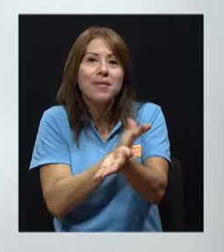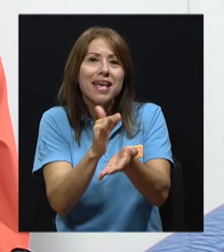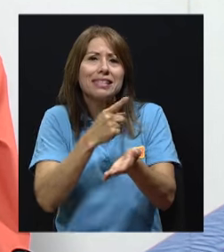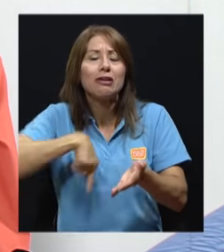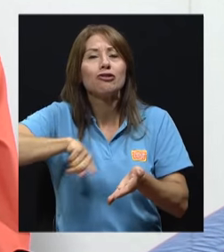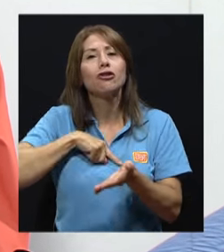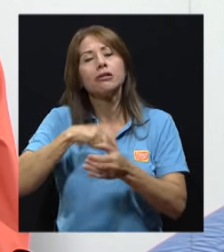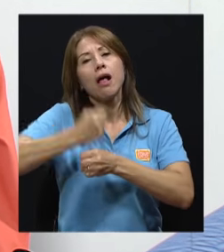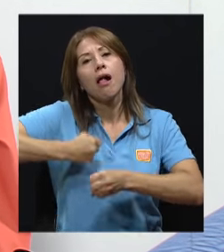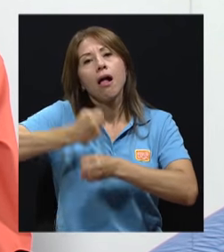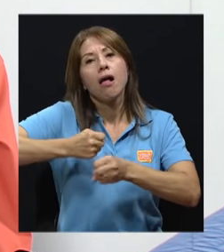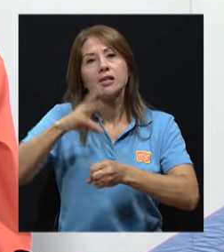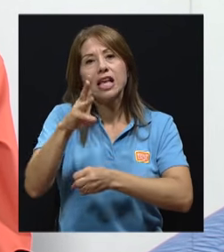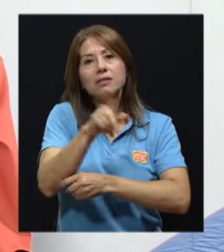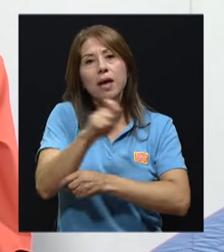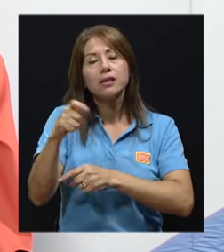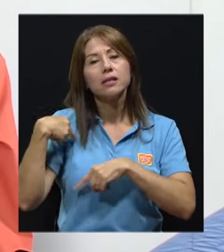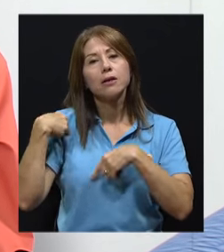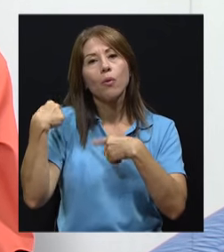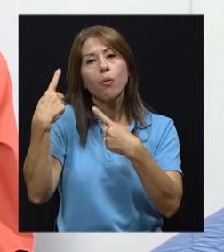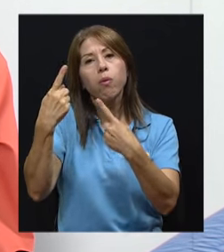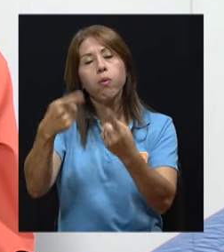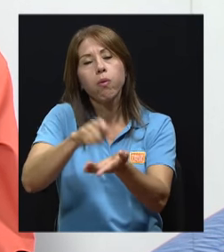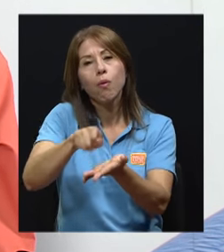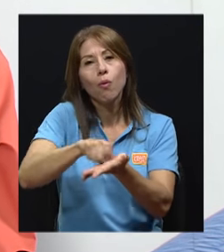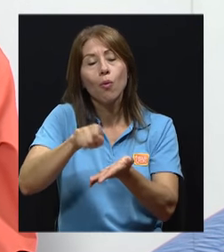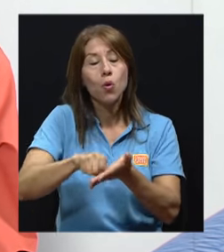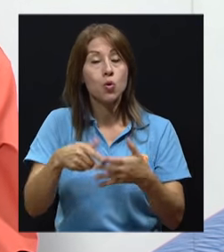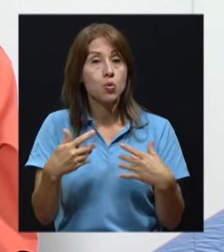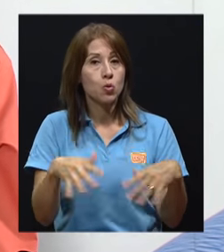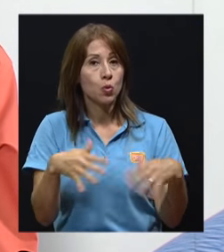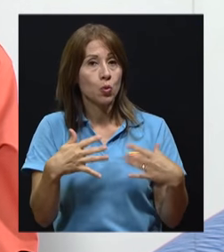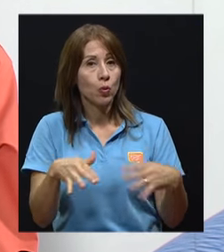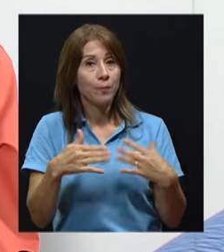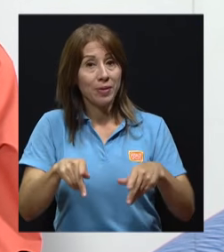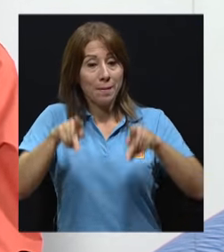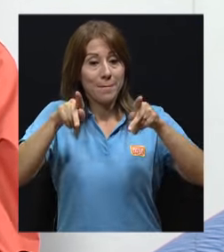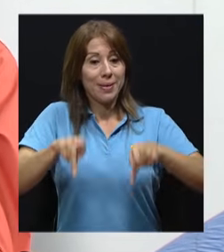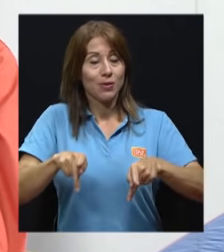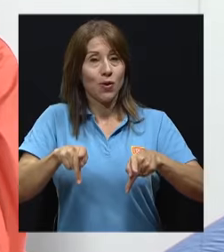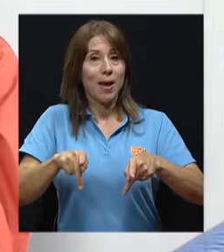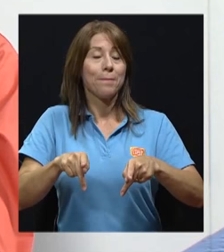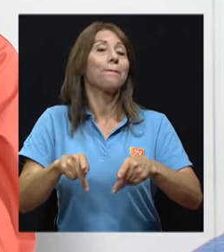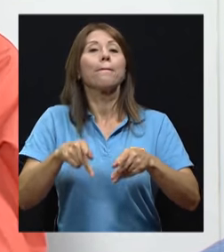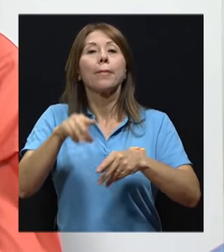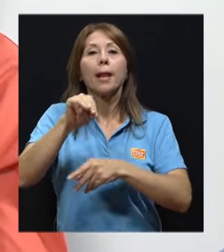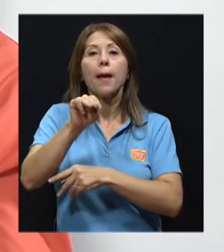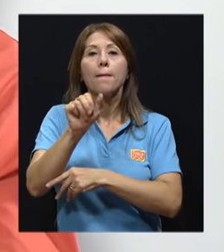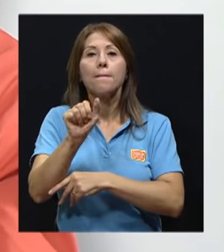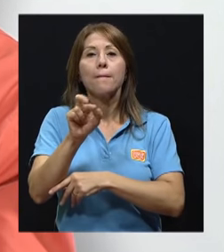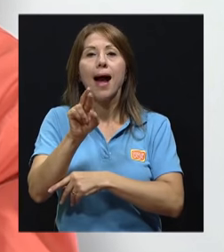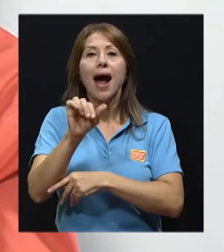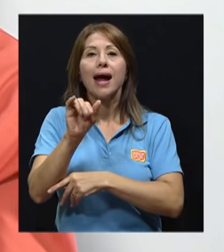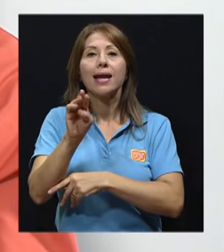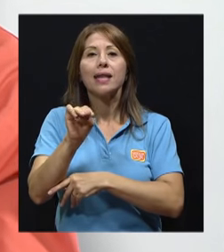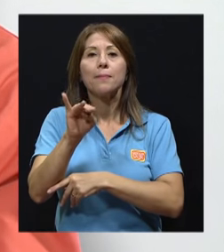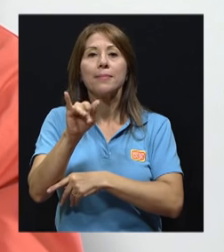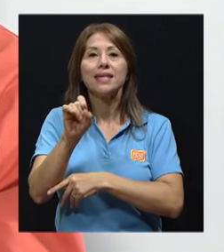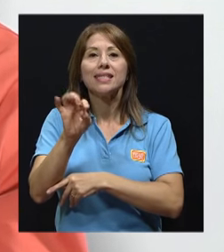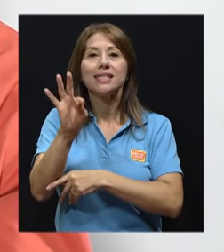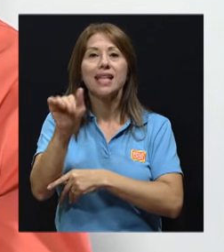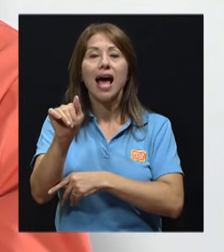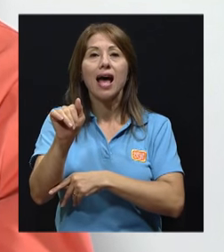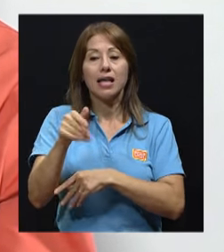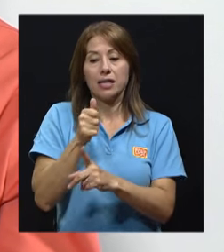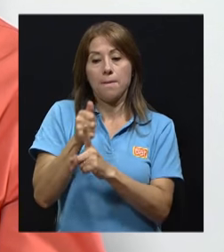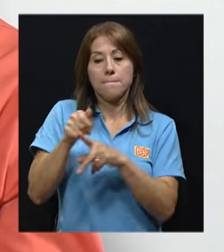escritura me puedo me puedo imaginar Sí sí sí me puedo imaginar el marimbista es la persona que ejecuta la música yo me imagino